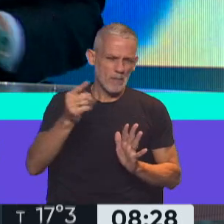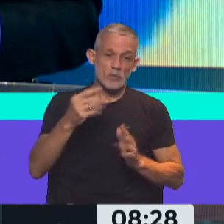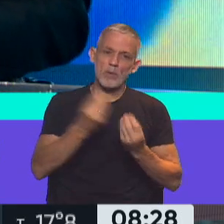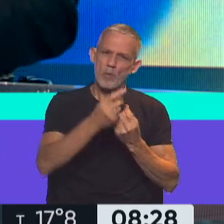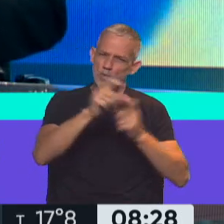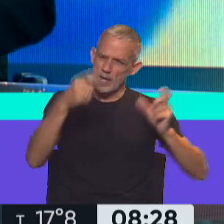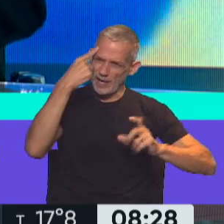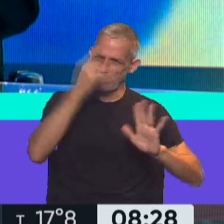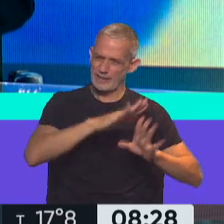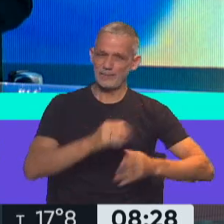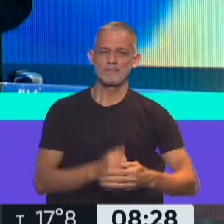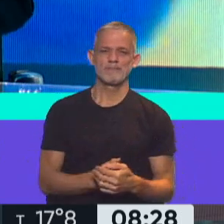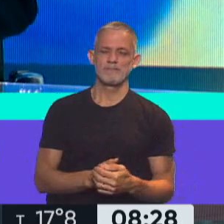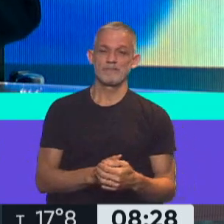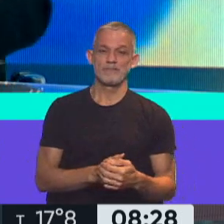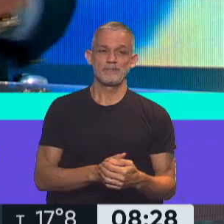gente.